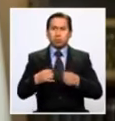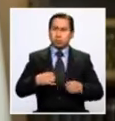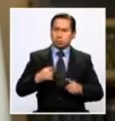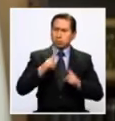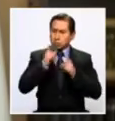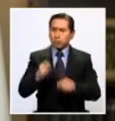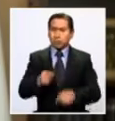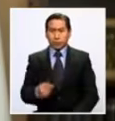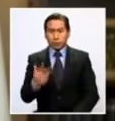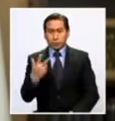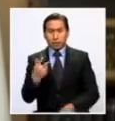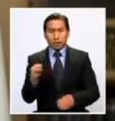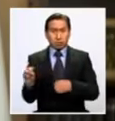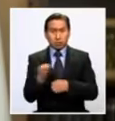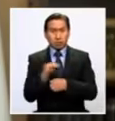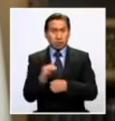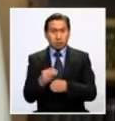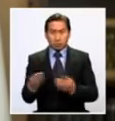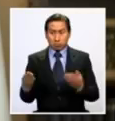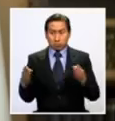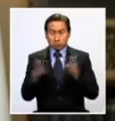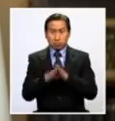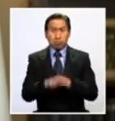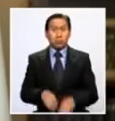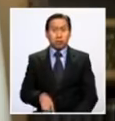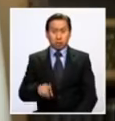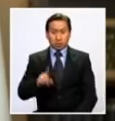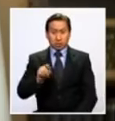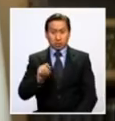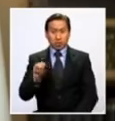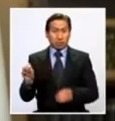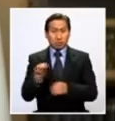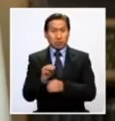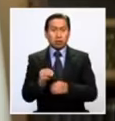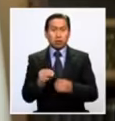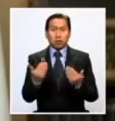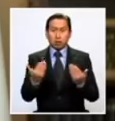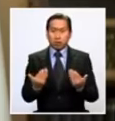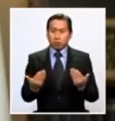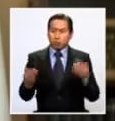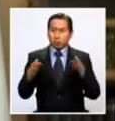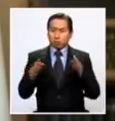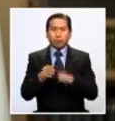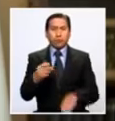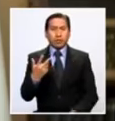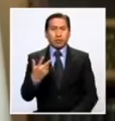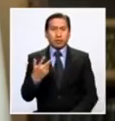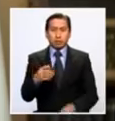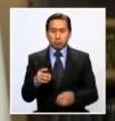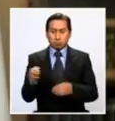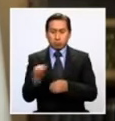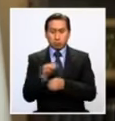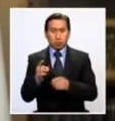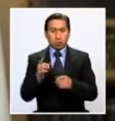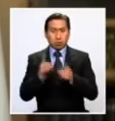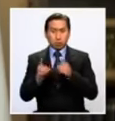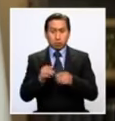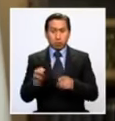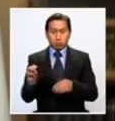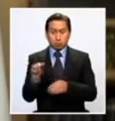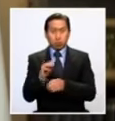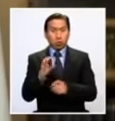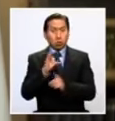3 ministerios. En lugar de 20 ministerios tendremos 17. El Ministerio de Deporte y el Ministerio de